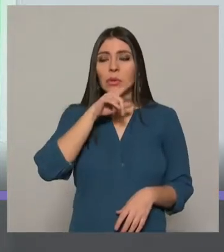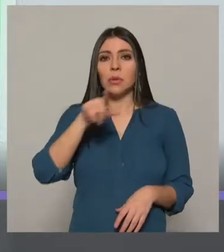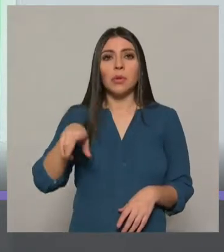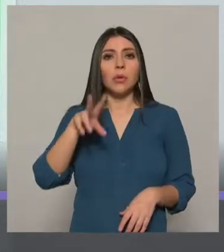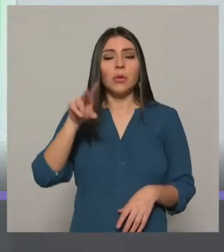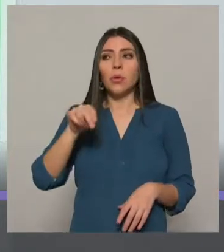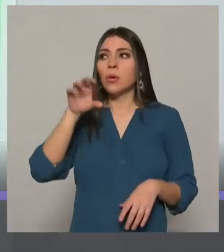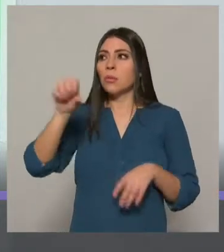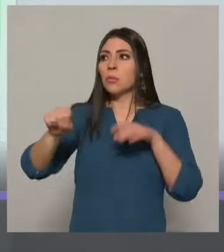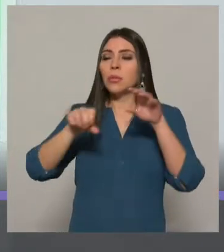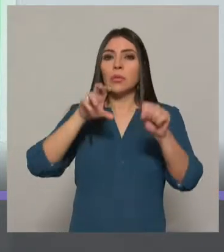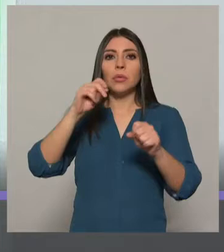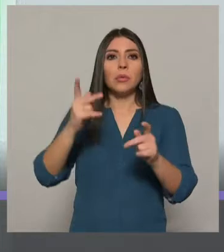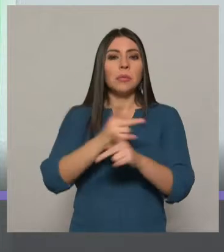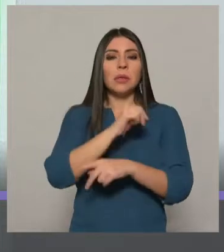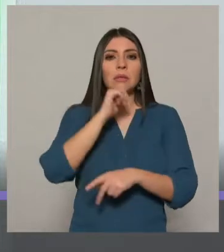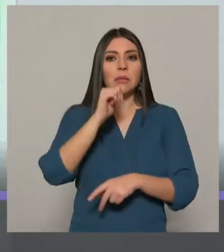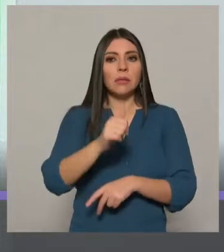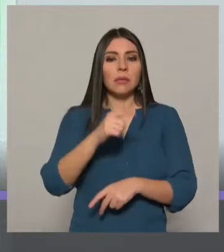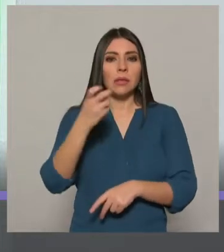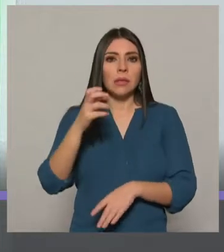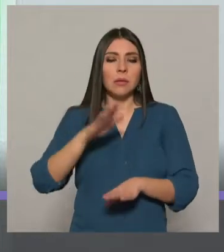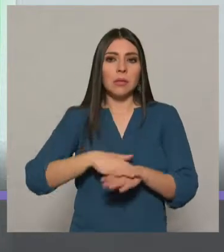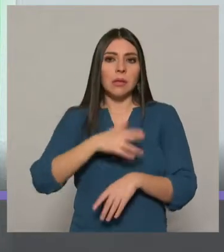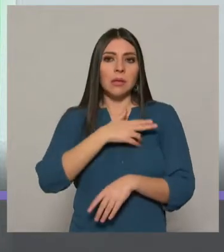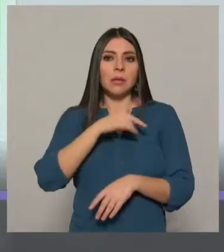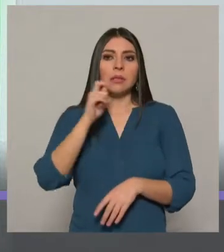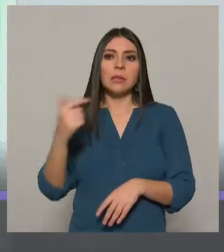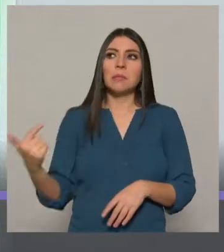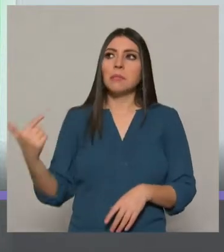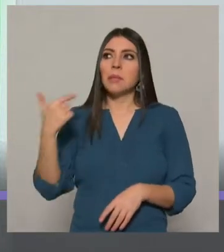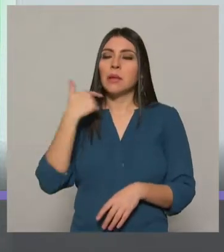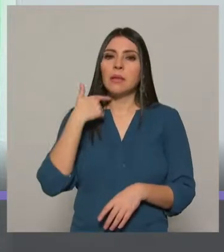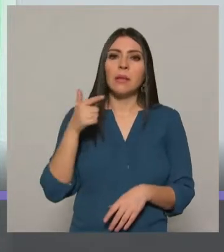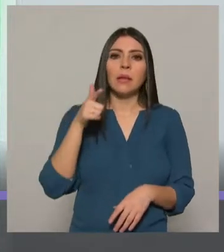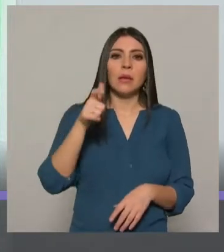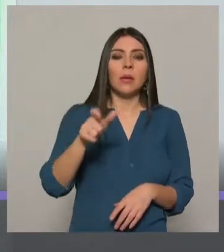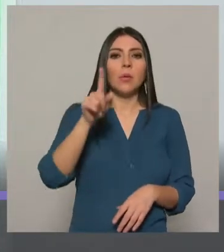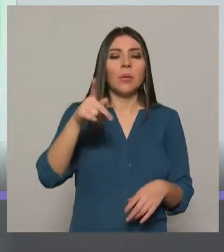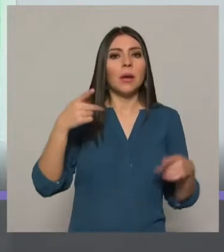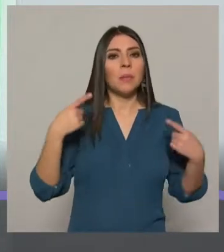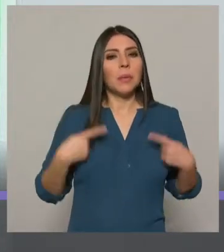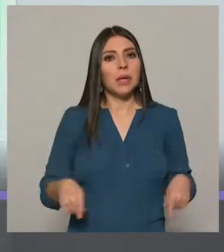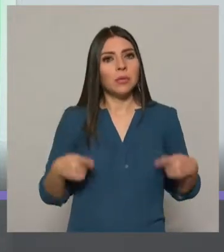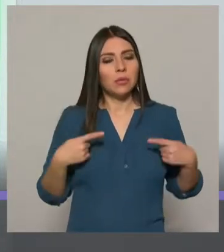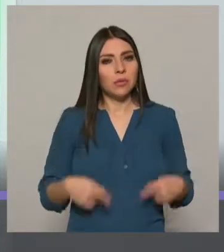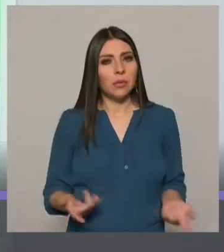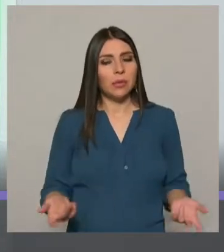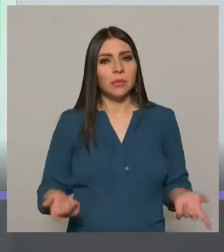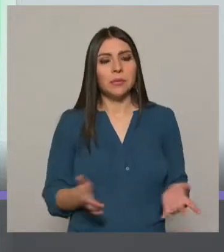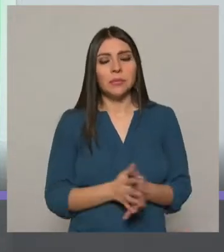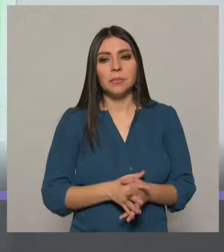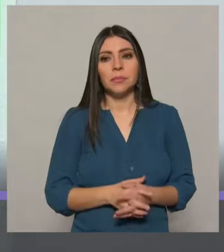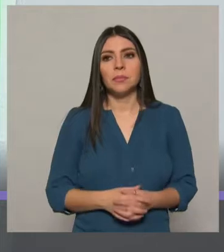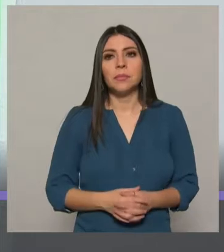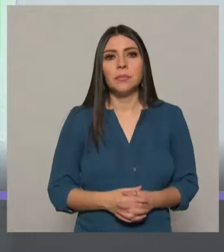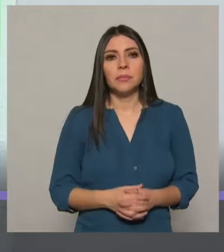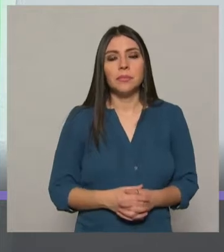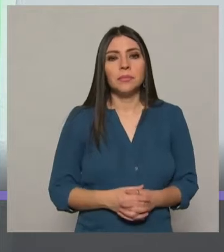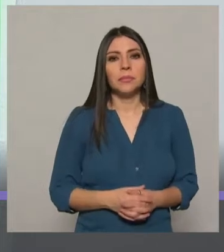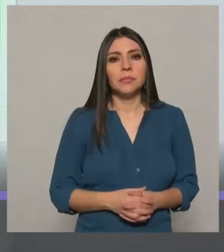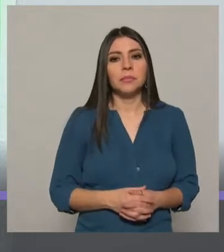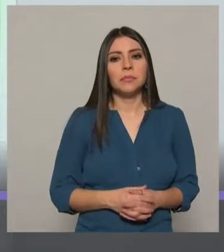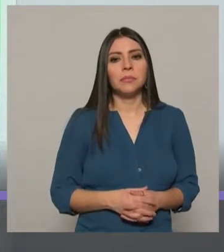el delito que más lacera a la sociedad, que es privar de la vida a un ser humano. Pareciera que esto es ya